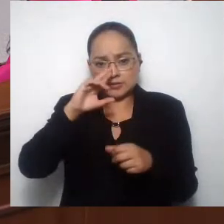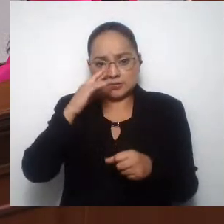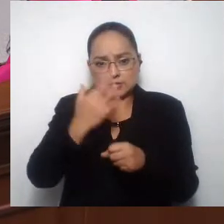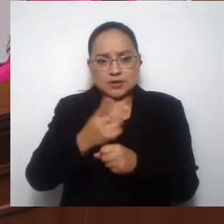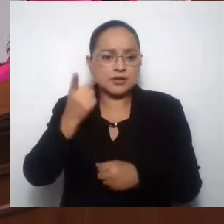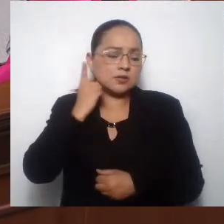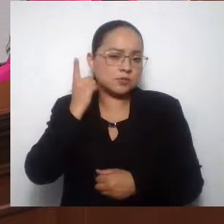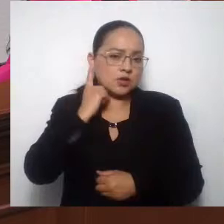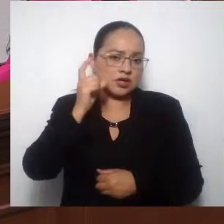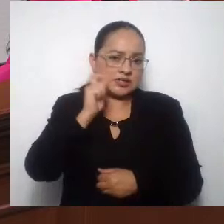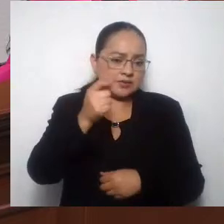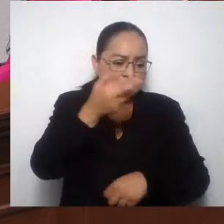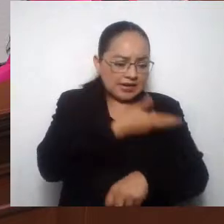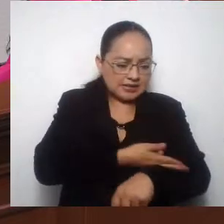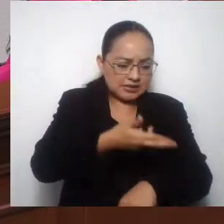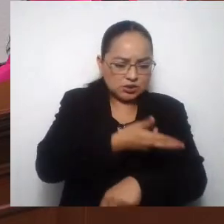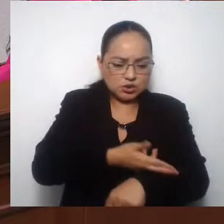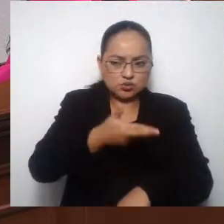gestión.